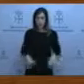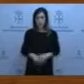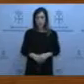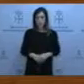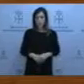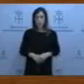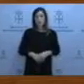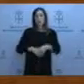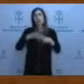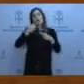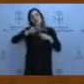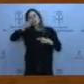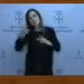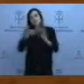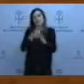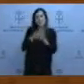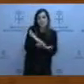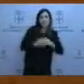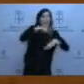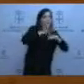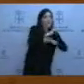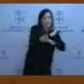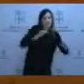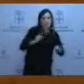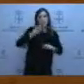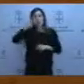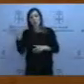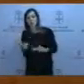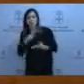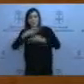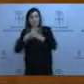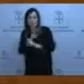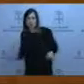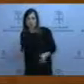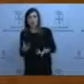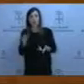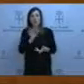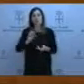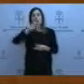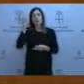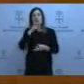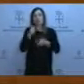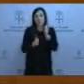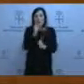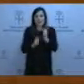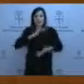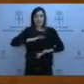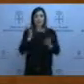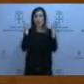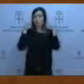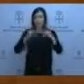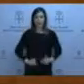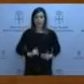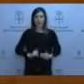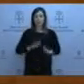Otras son de verificación imposible, otras de imposible cumplimiento por cuestión de mera competencia o porque resulta